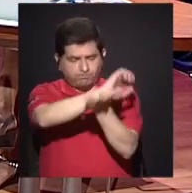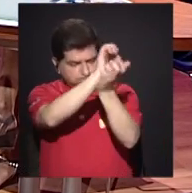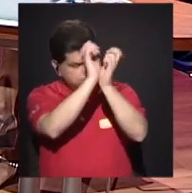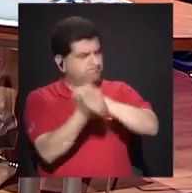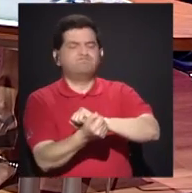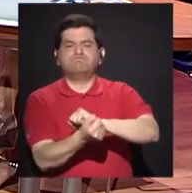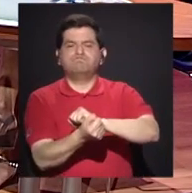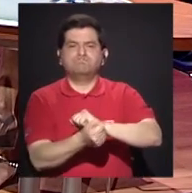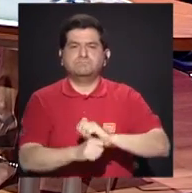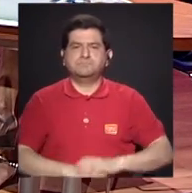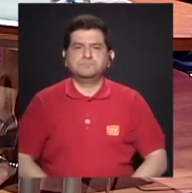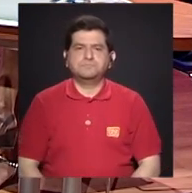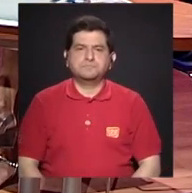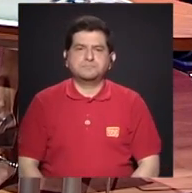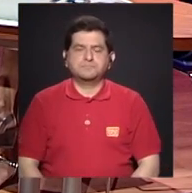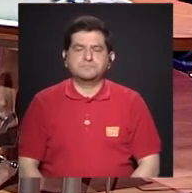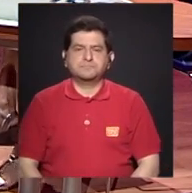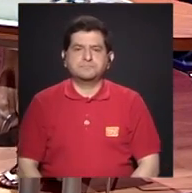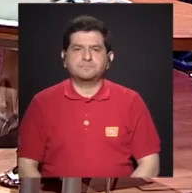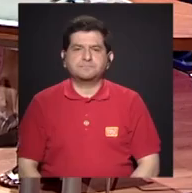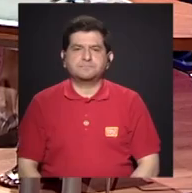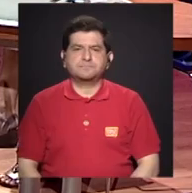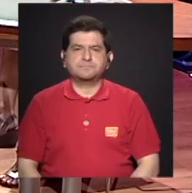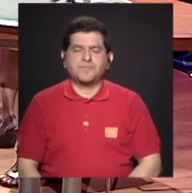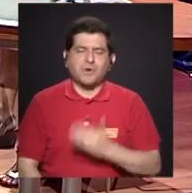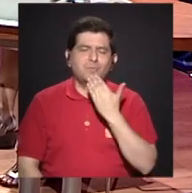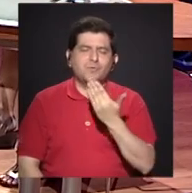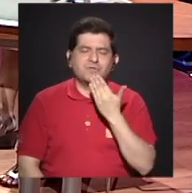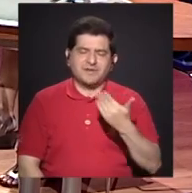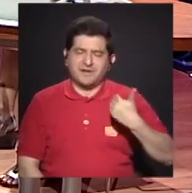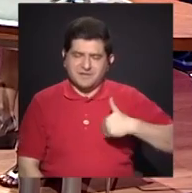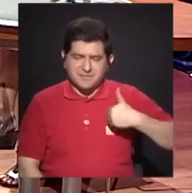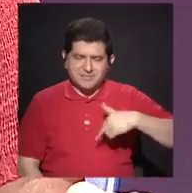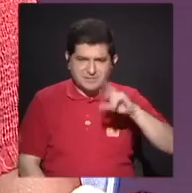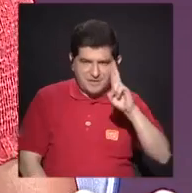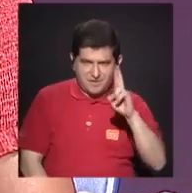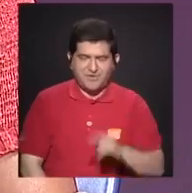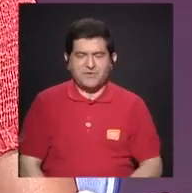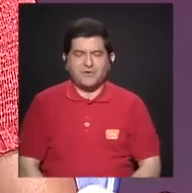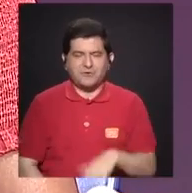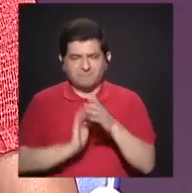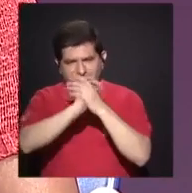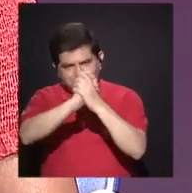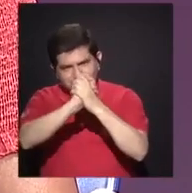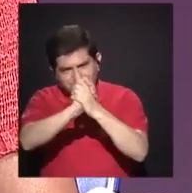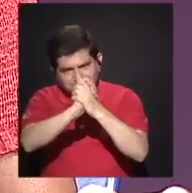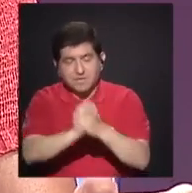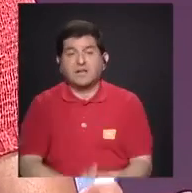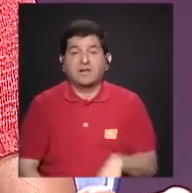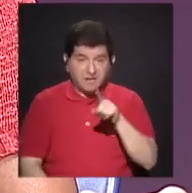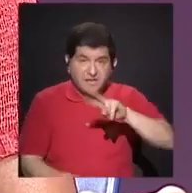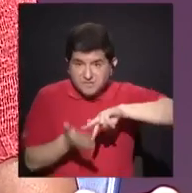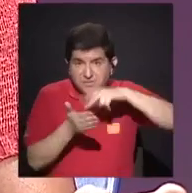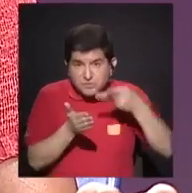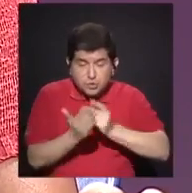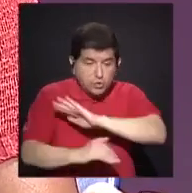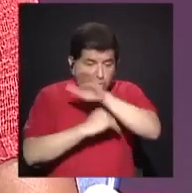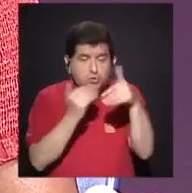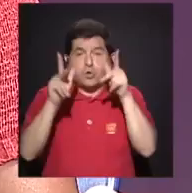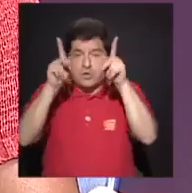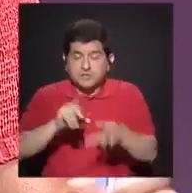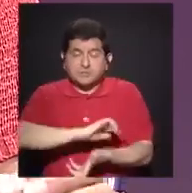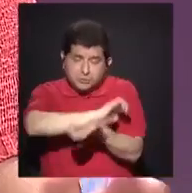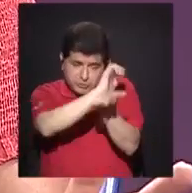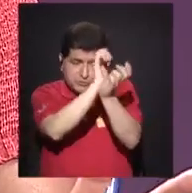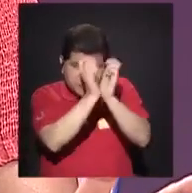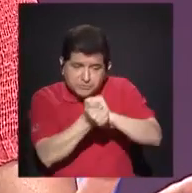cambio y lo ha ido logrando. Muchas gracias, don Renán, y lo felicitamos, por supuesto. De eso se trata. Todos y todas hemos tenido que